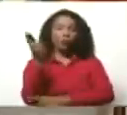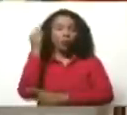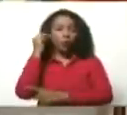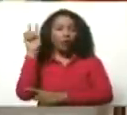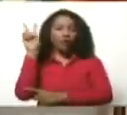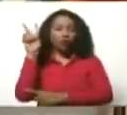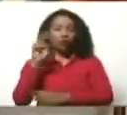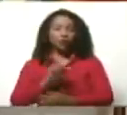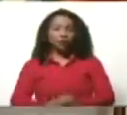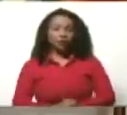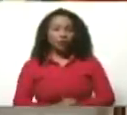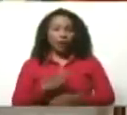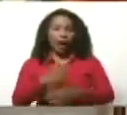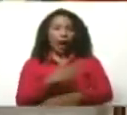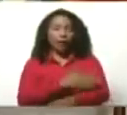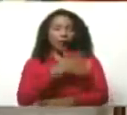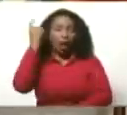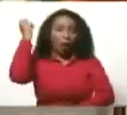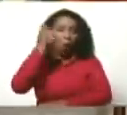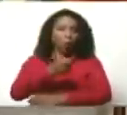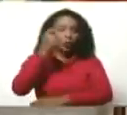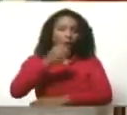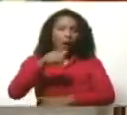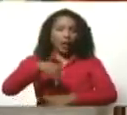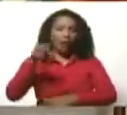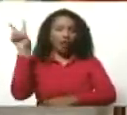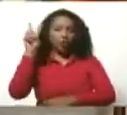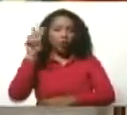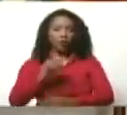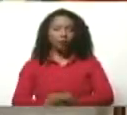Venezuela ante la justicia venezolana.